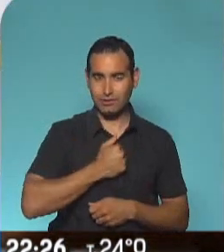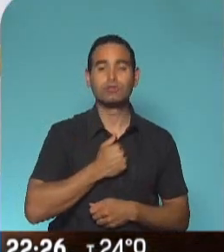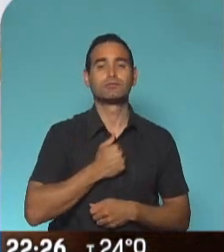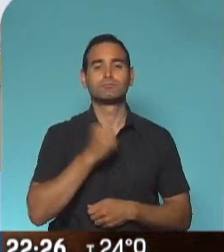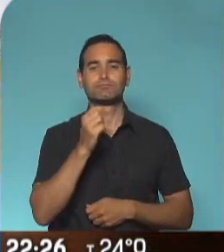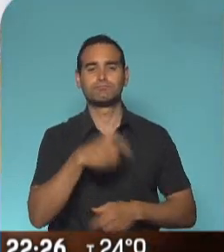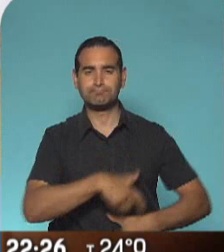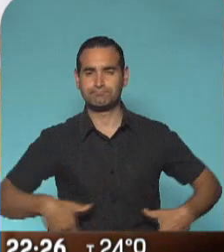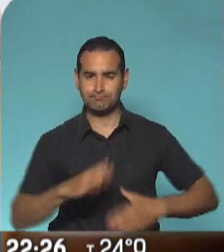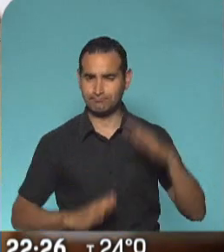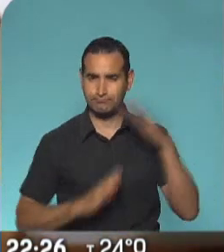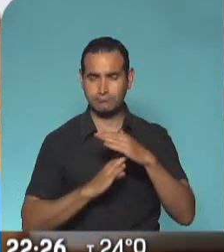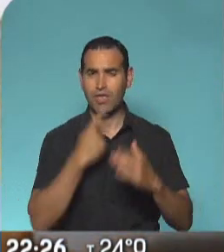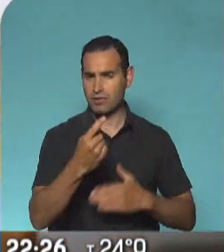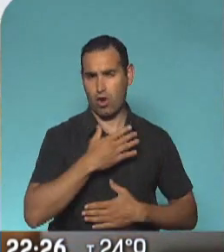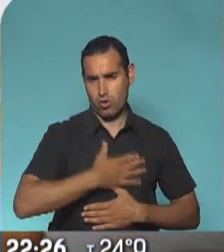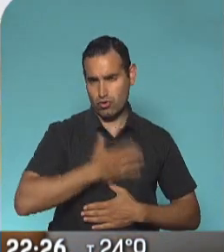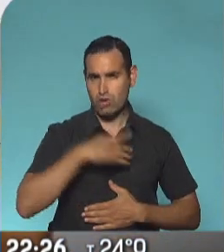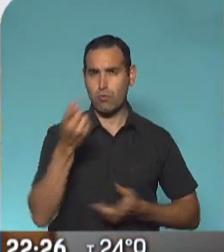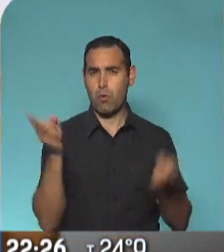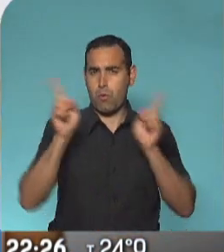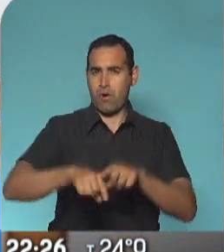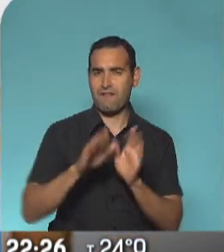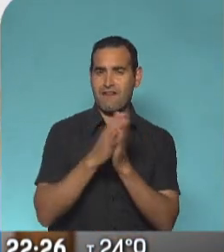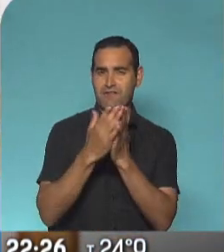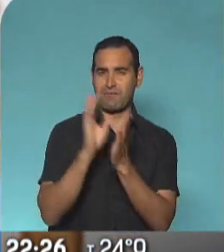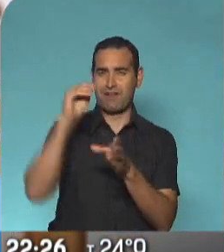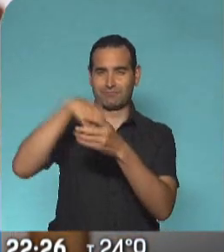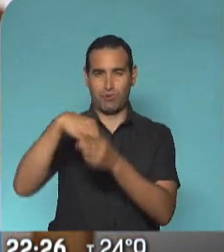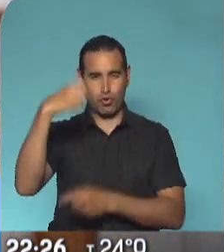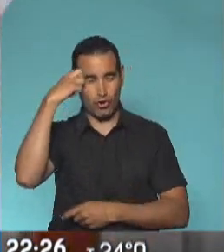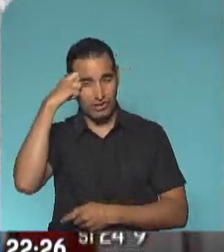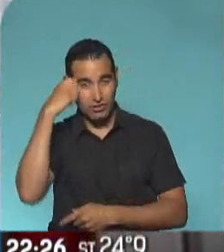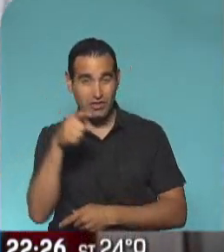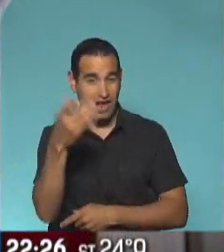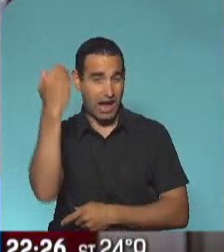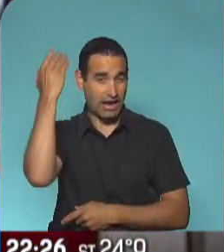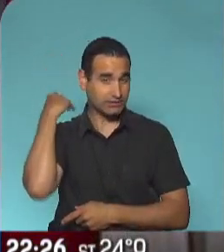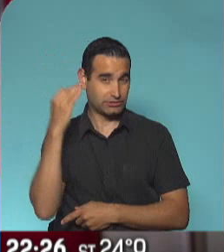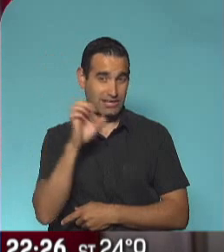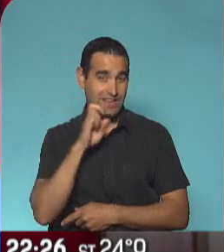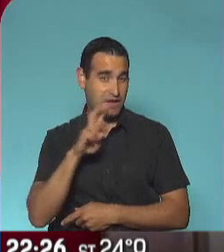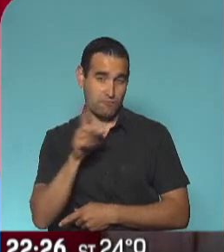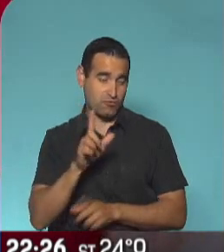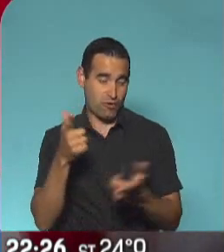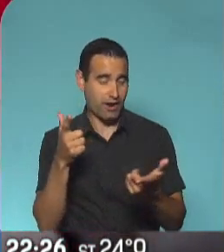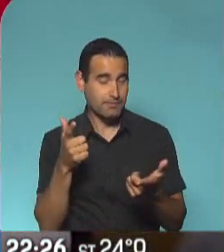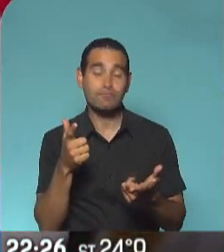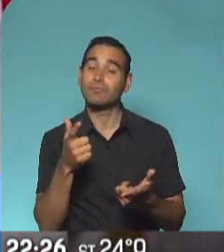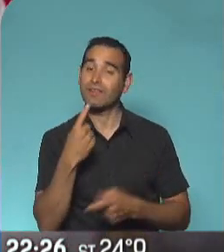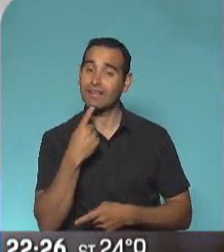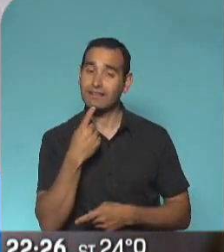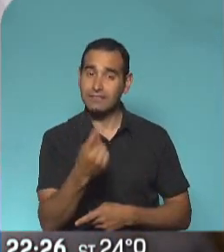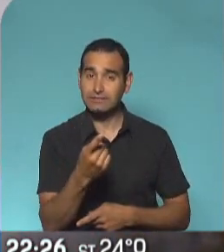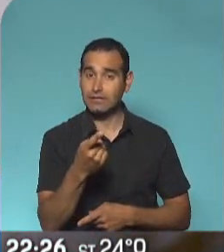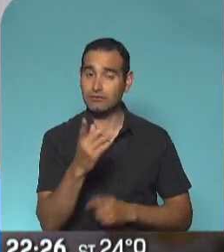Ticona manifestó su alegría por el retorno de la Biblia al Palacio Quemado, algo que no veía con la administración anterior, con lo que al